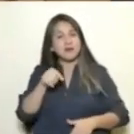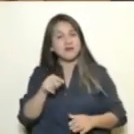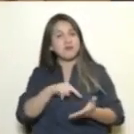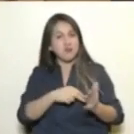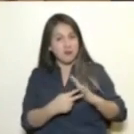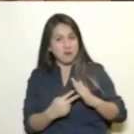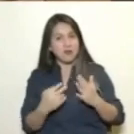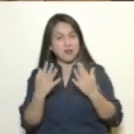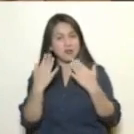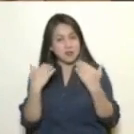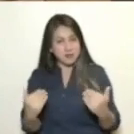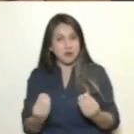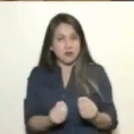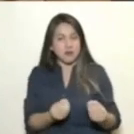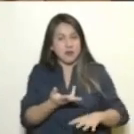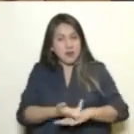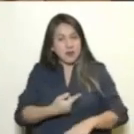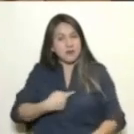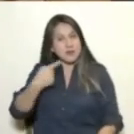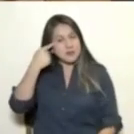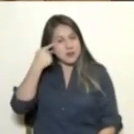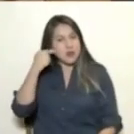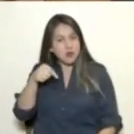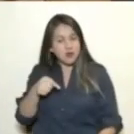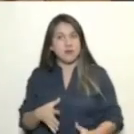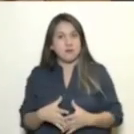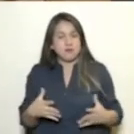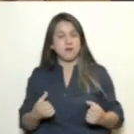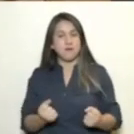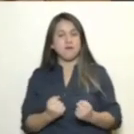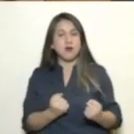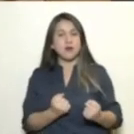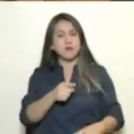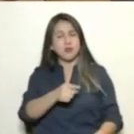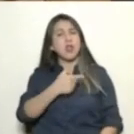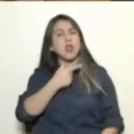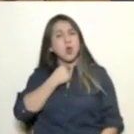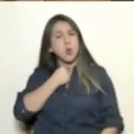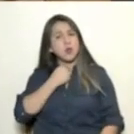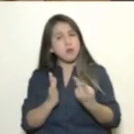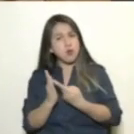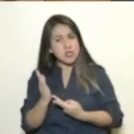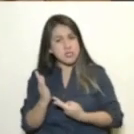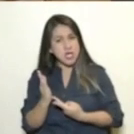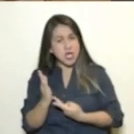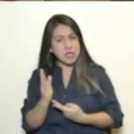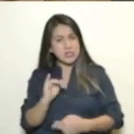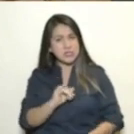crisis que nos convoca, obviamente, y que hay que pensarla hoy día más que nunca, le quería preguntar si a usted le gusta la poesía o no.